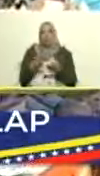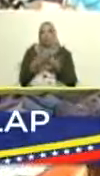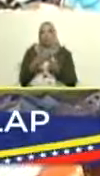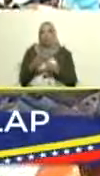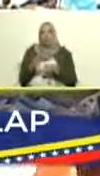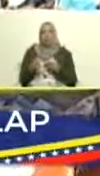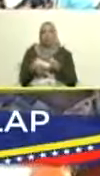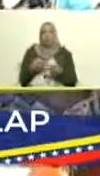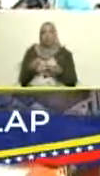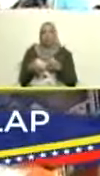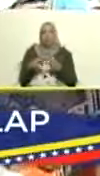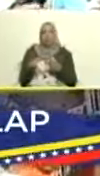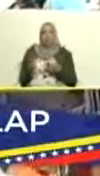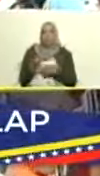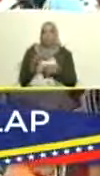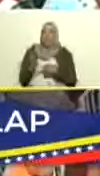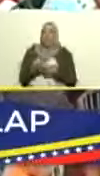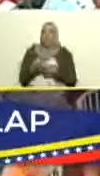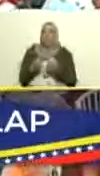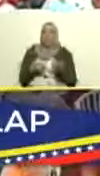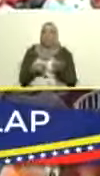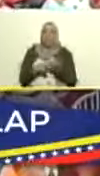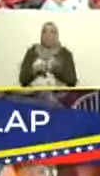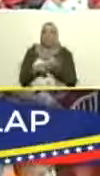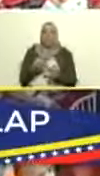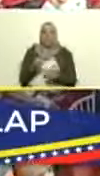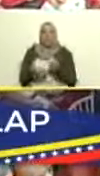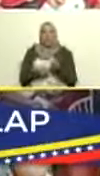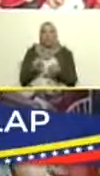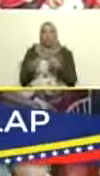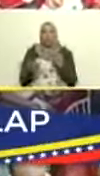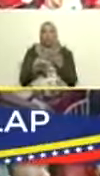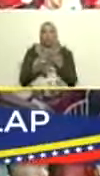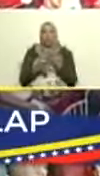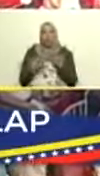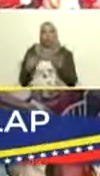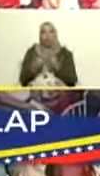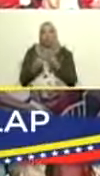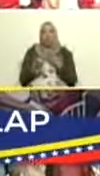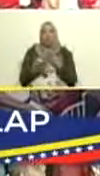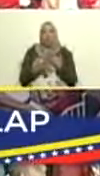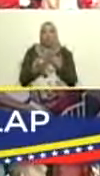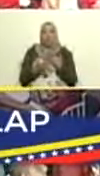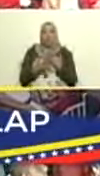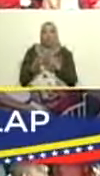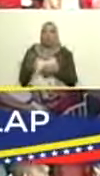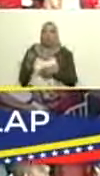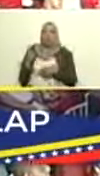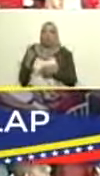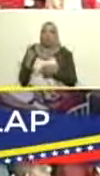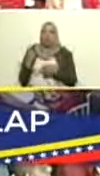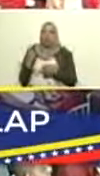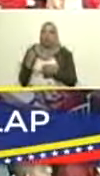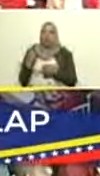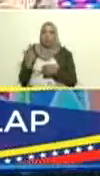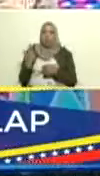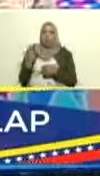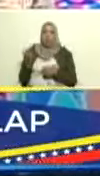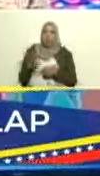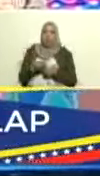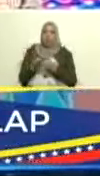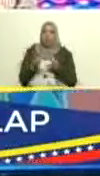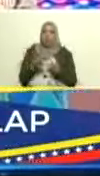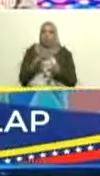productores, era la necesidad de apalancar con herramientas, insumos y acompañamiento técnico, presidente. Eso surgió dentro de esas